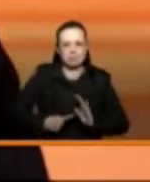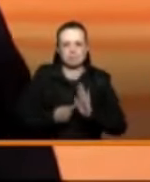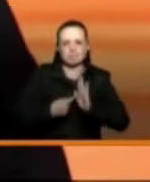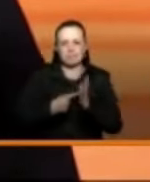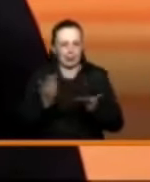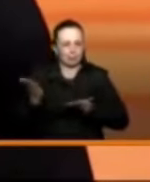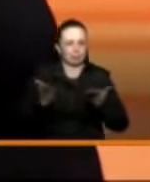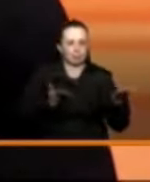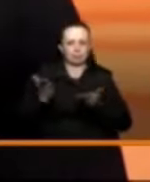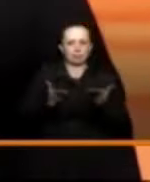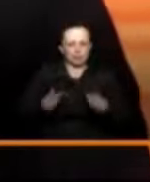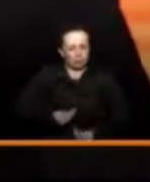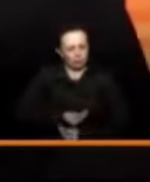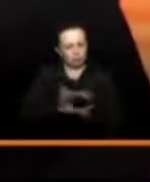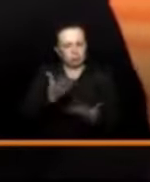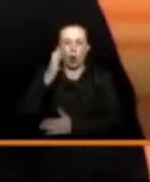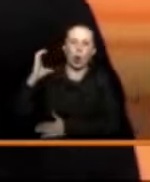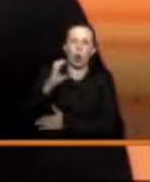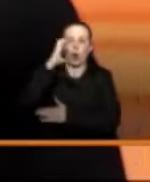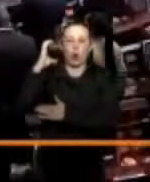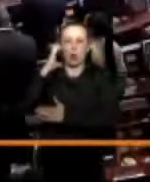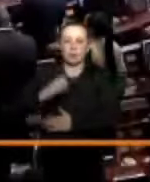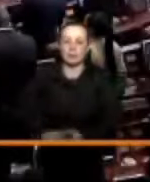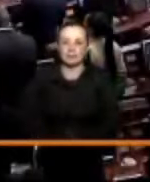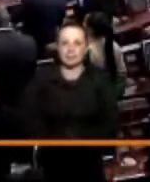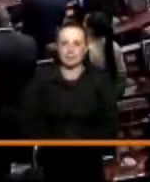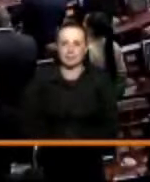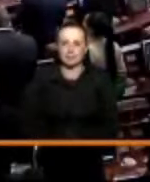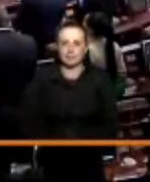servicio de la nación colombiana.